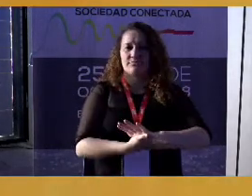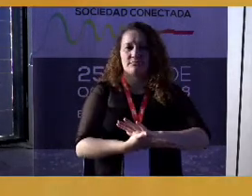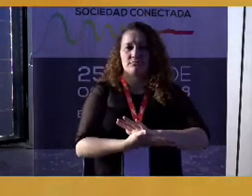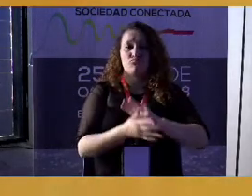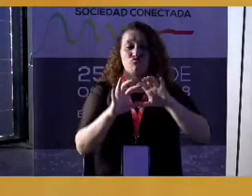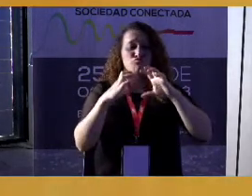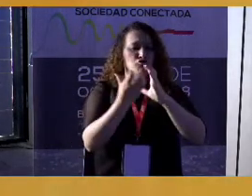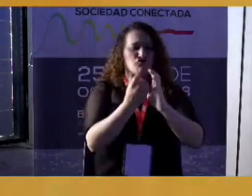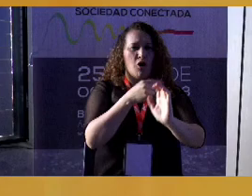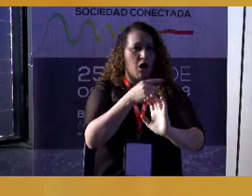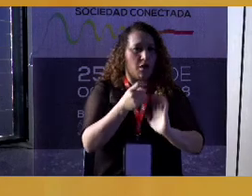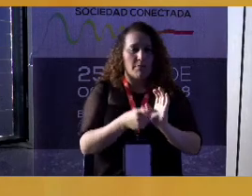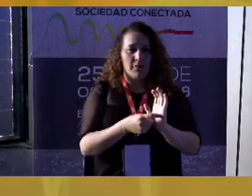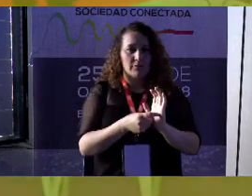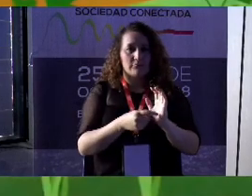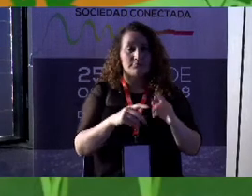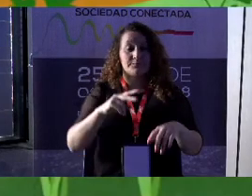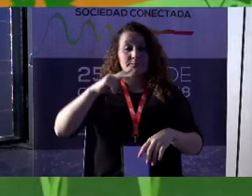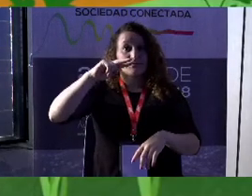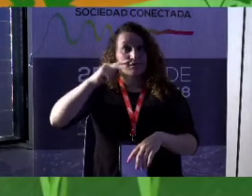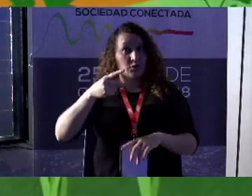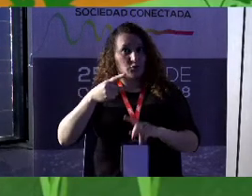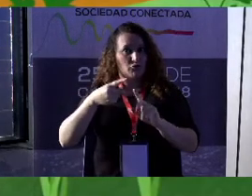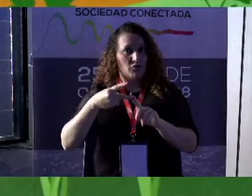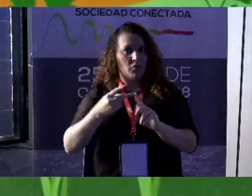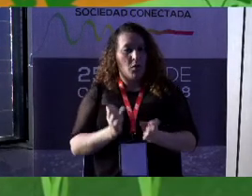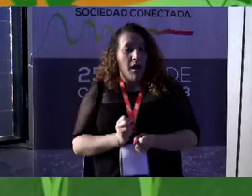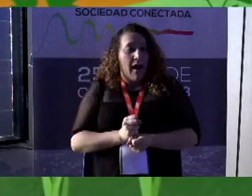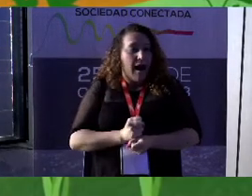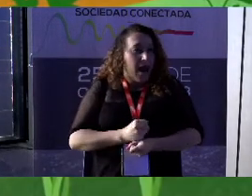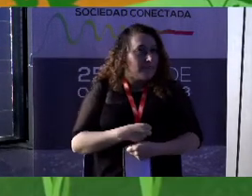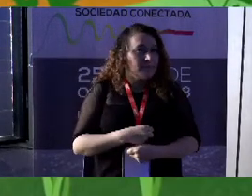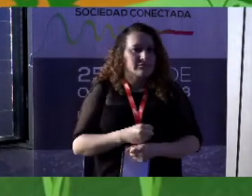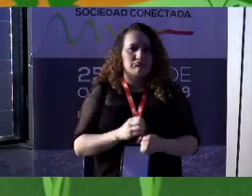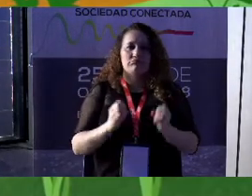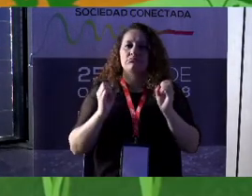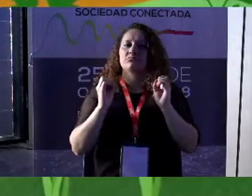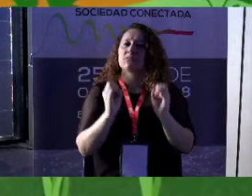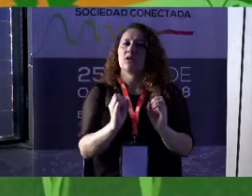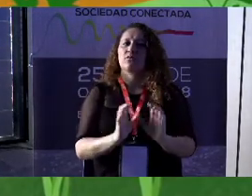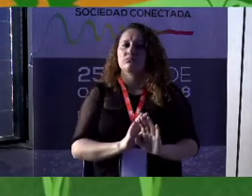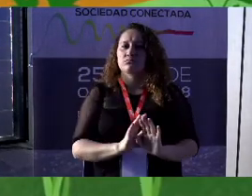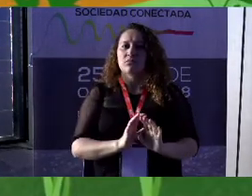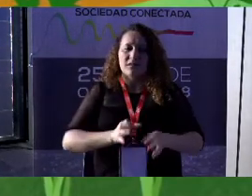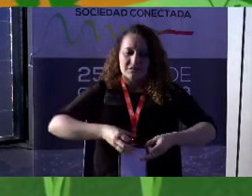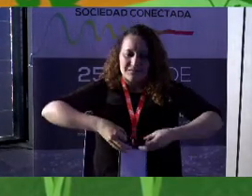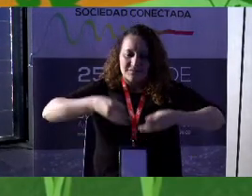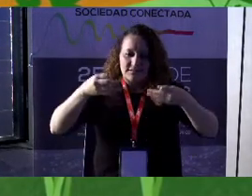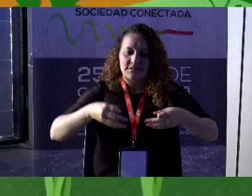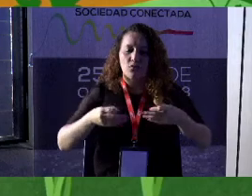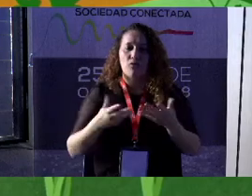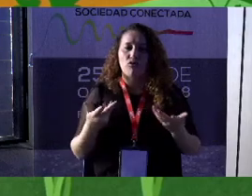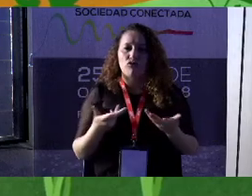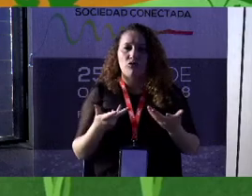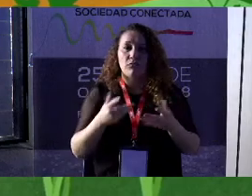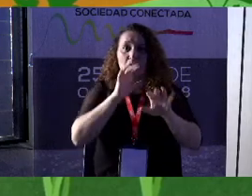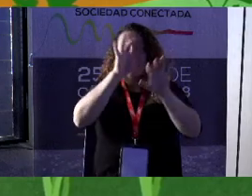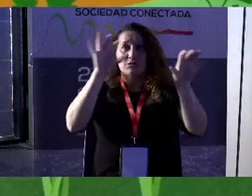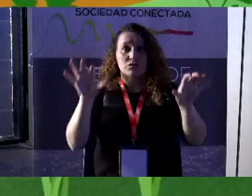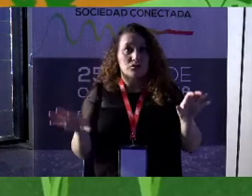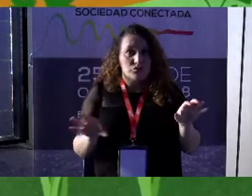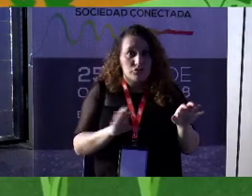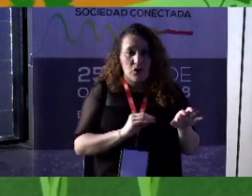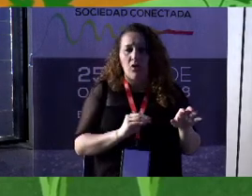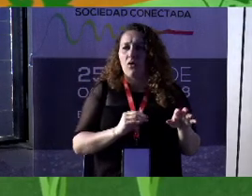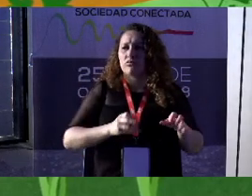dos hambre cero poner fin al hambre lograr la seguridad alimentaria y la mejora de la nutrición y